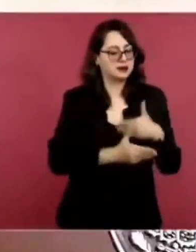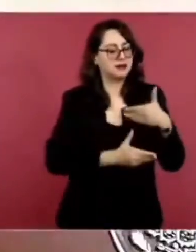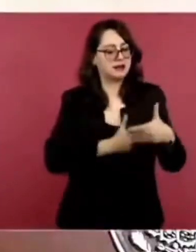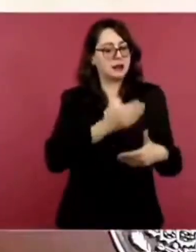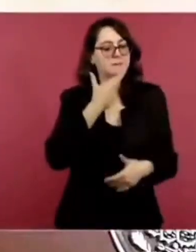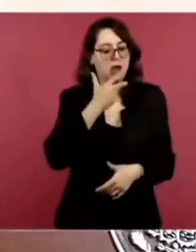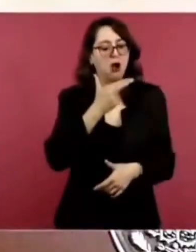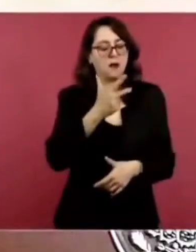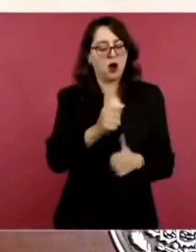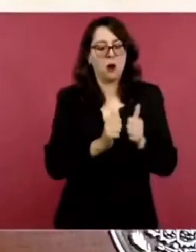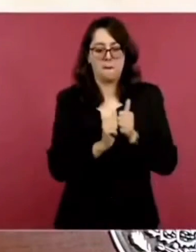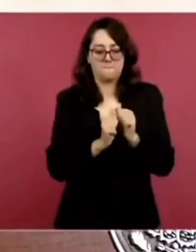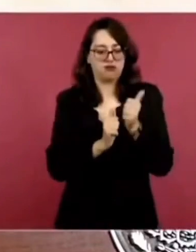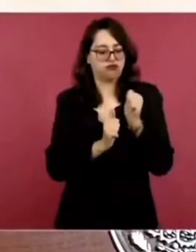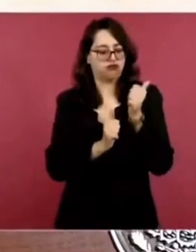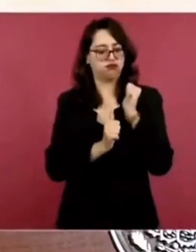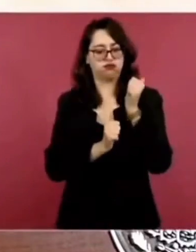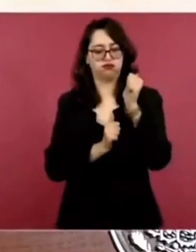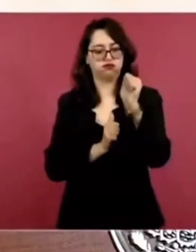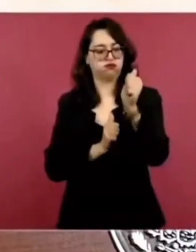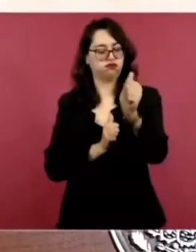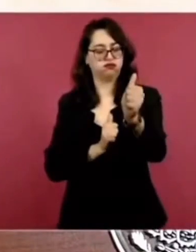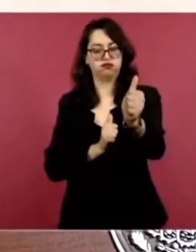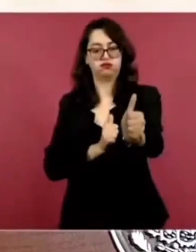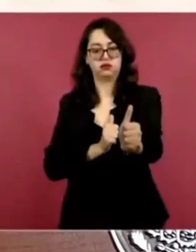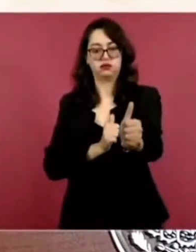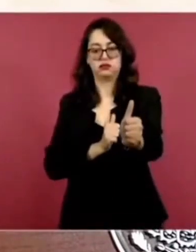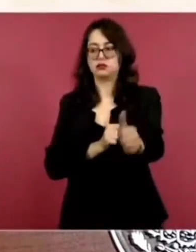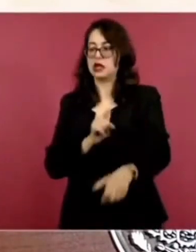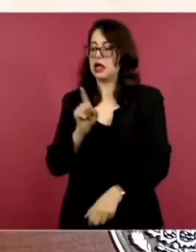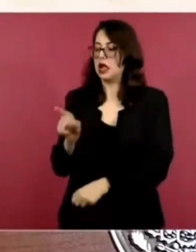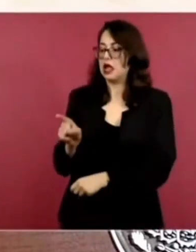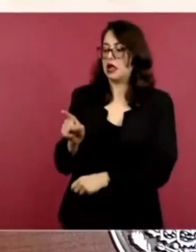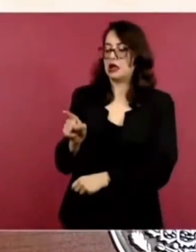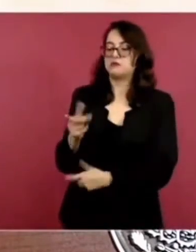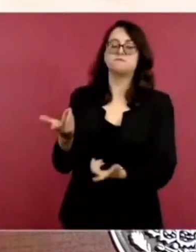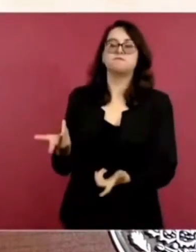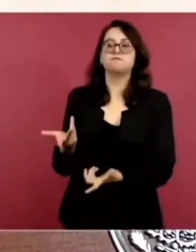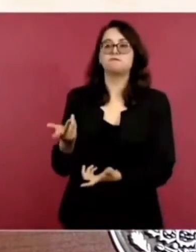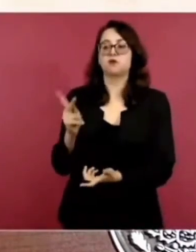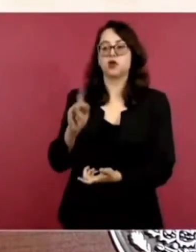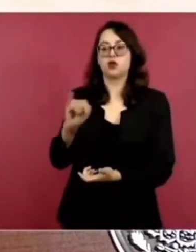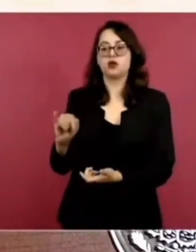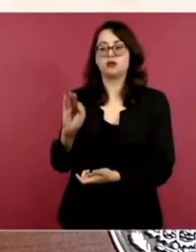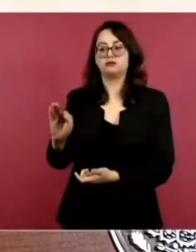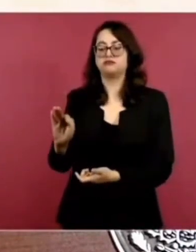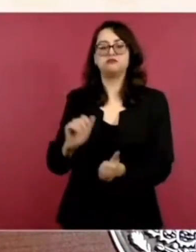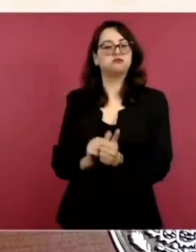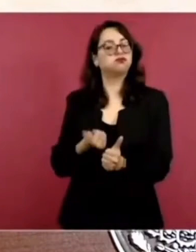Se requiere una renovación tajante,